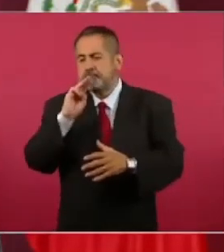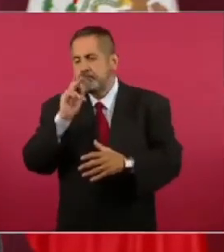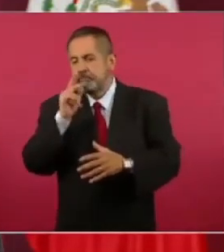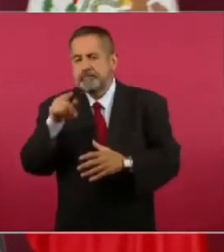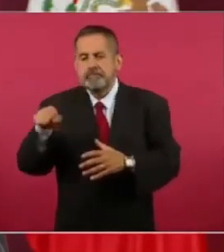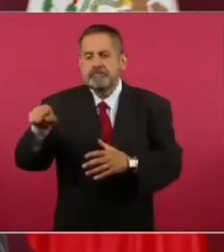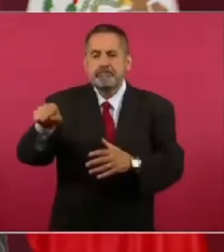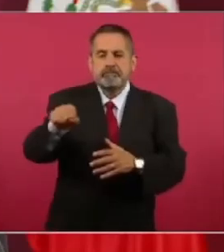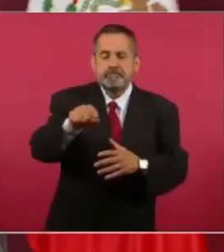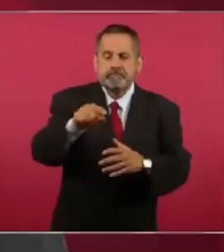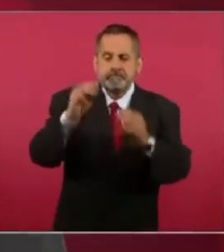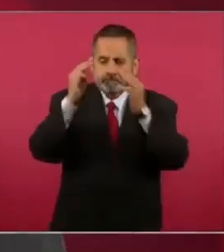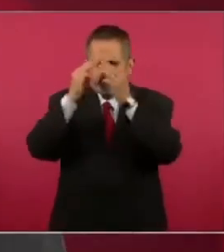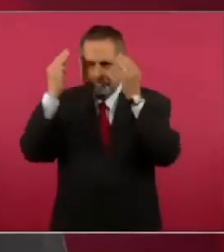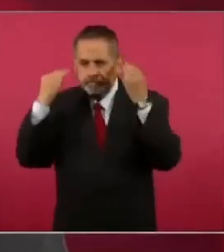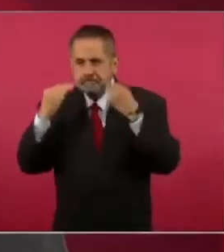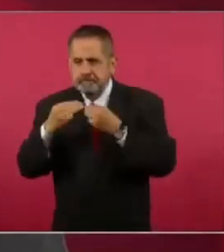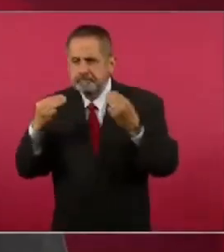saben